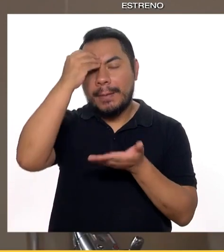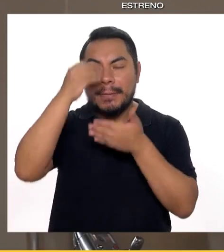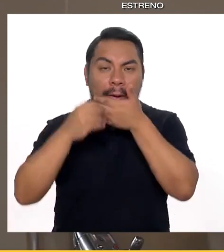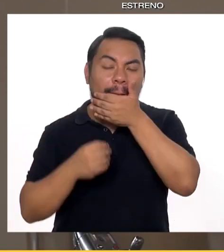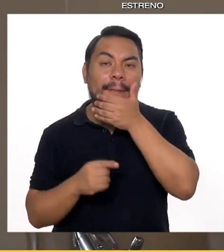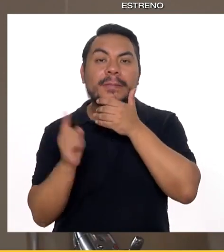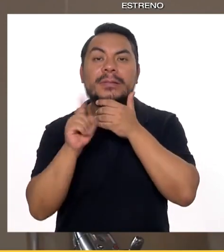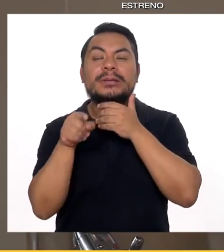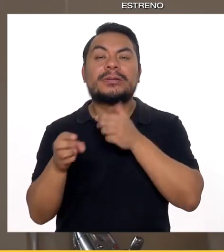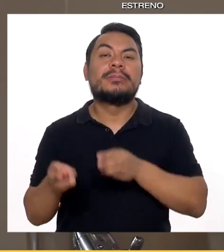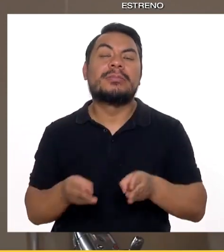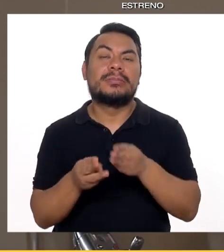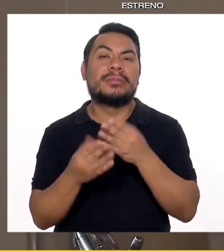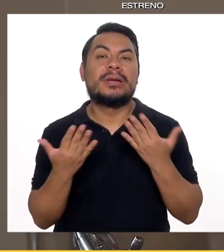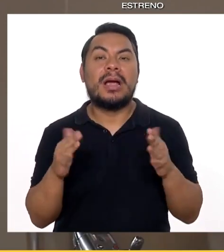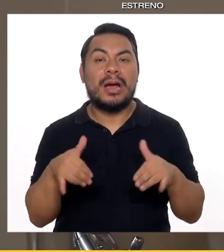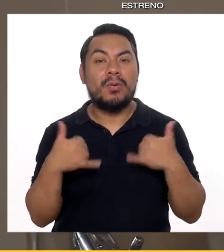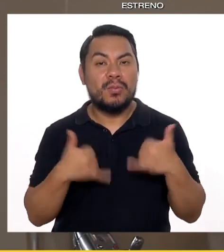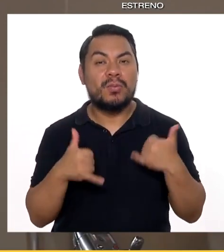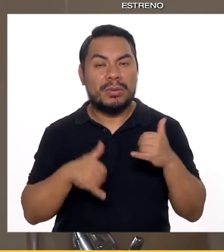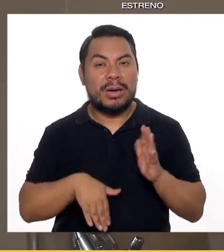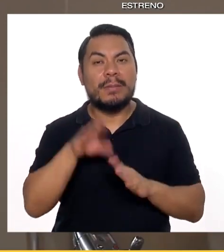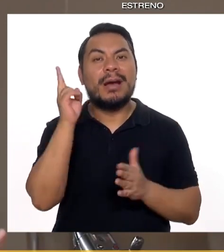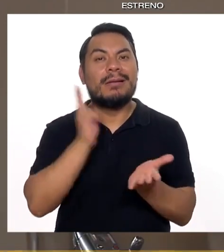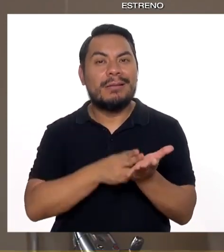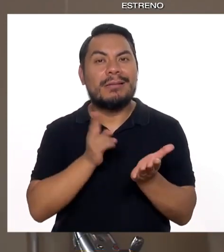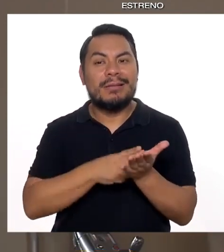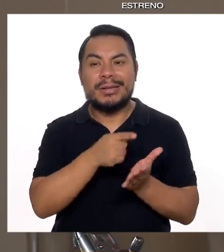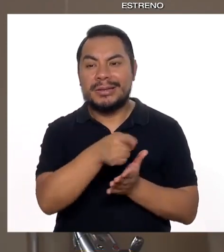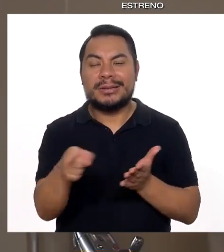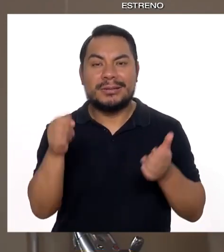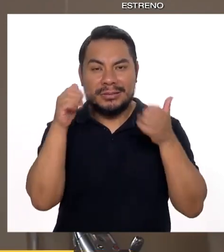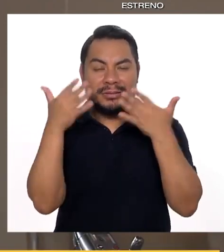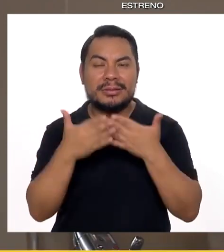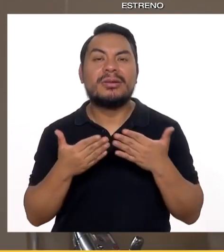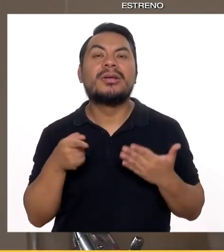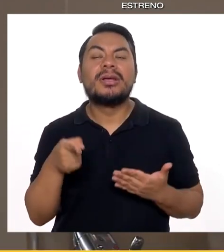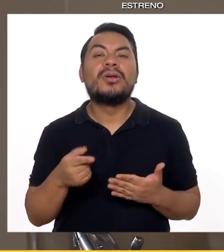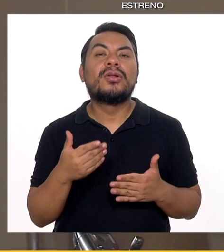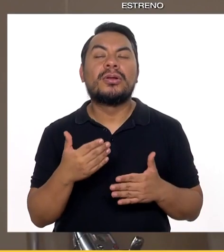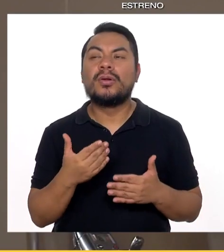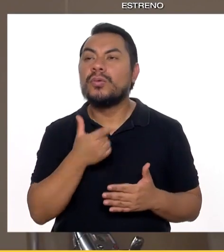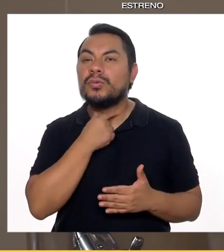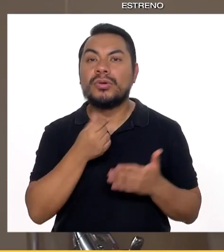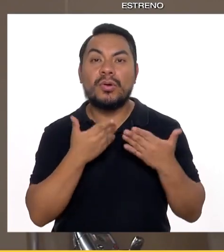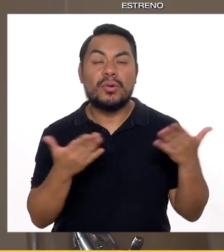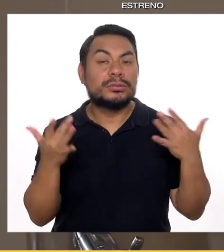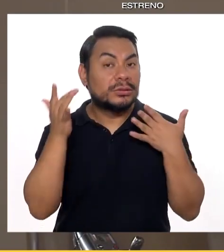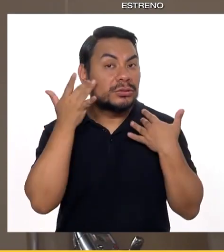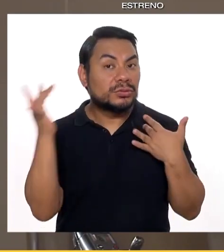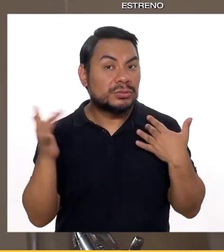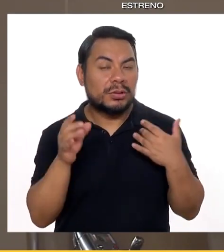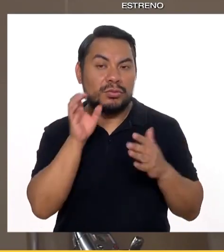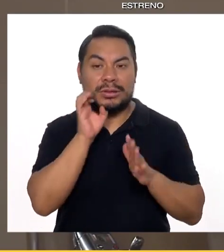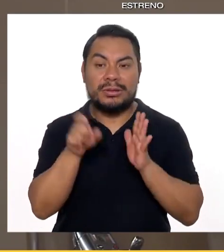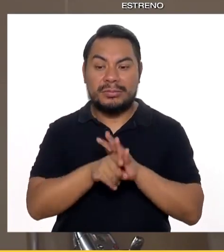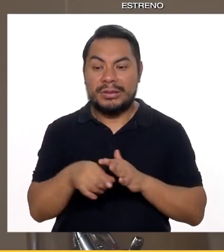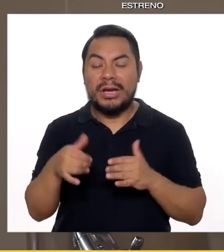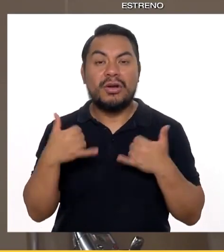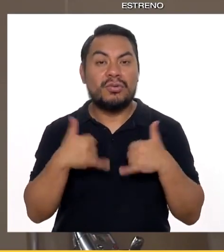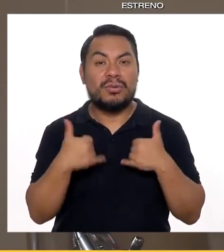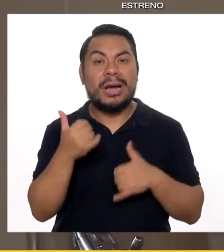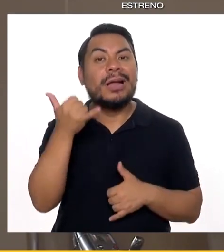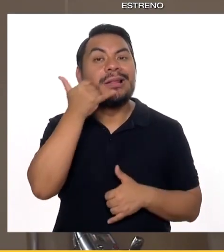¿ok? Pero no se da de esta manera. Más bien hay un juego que es repetitivo. Le gustan las cosas que suenan. Por ejemplo, estos telefonitos